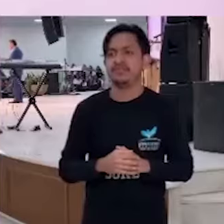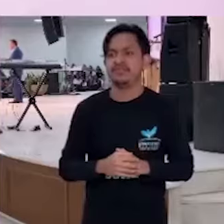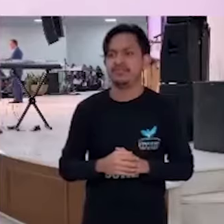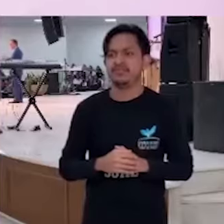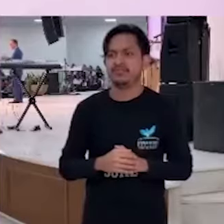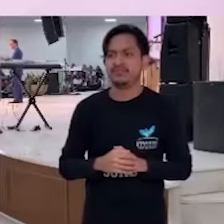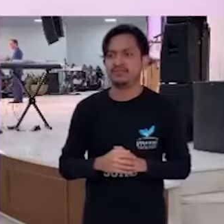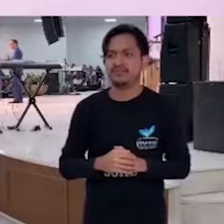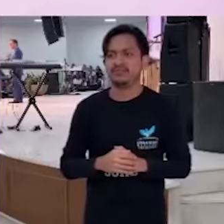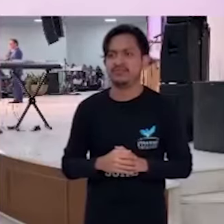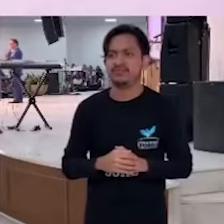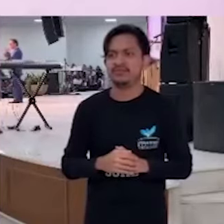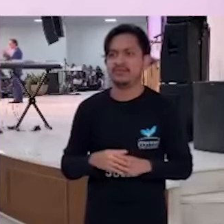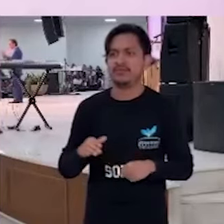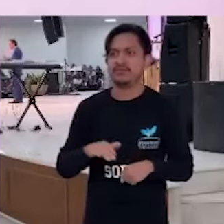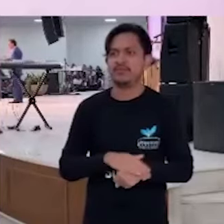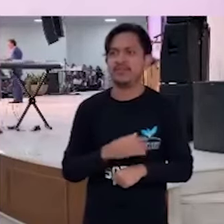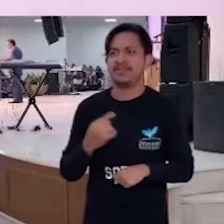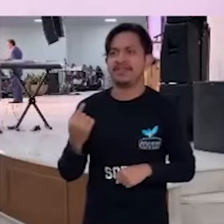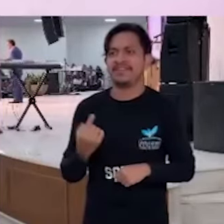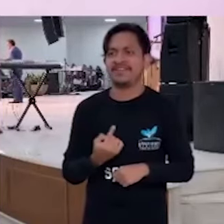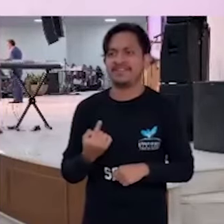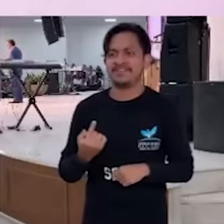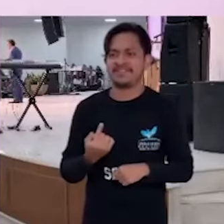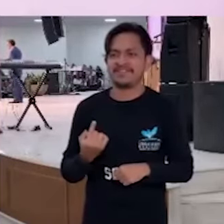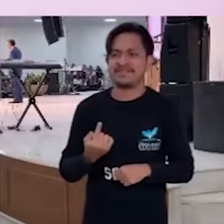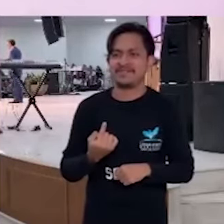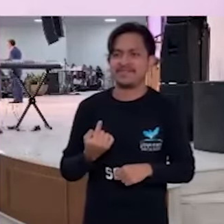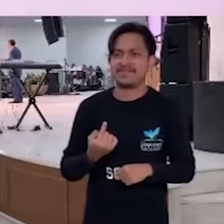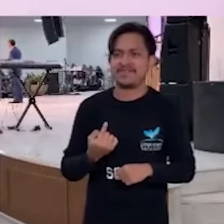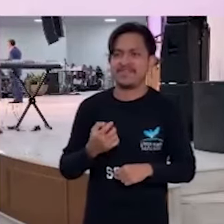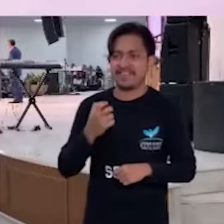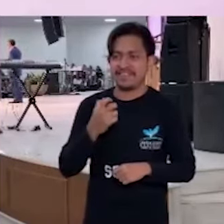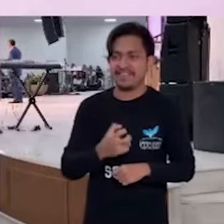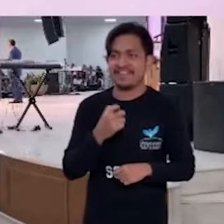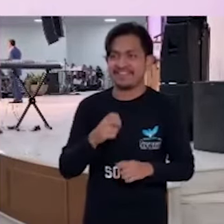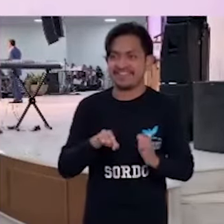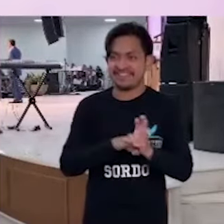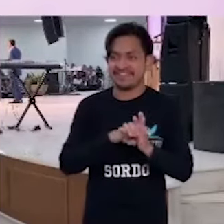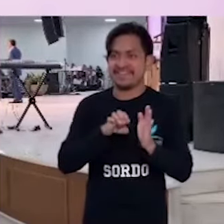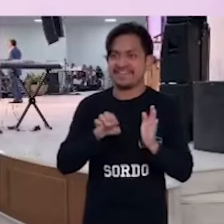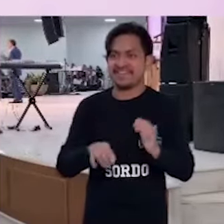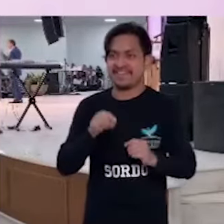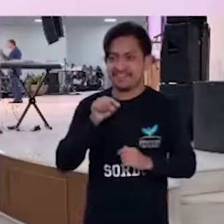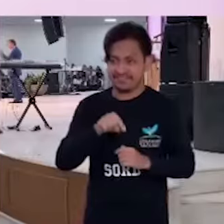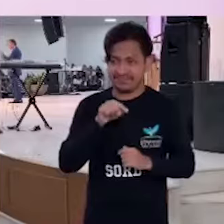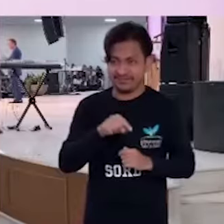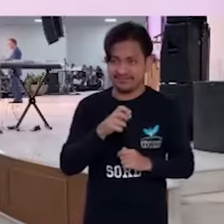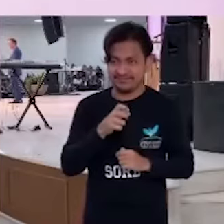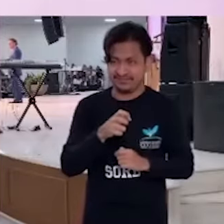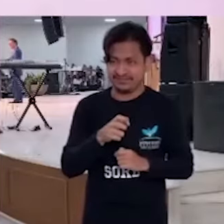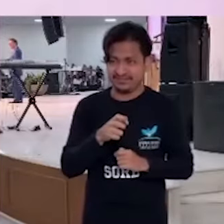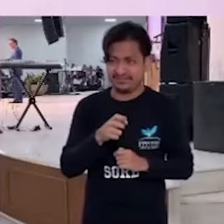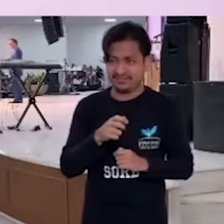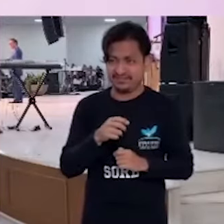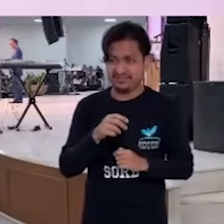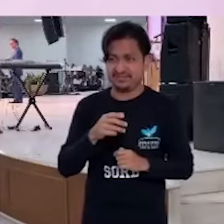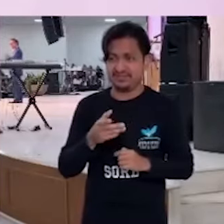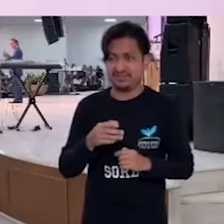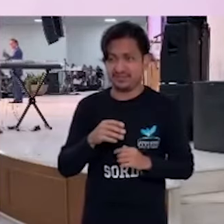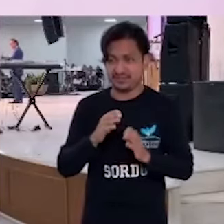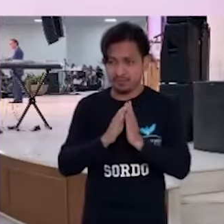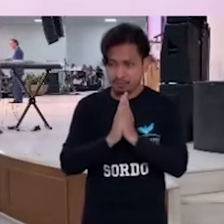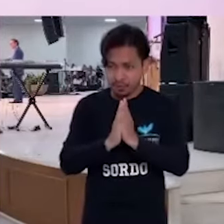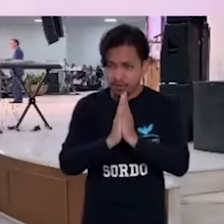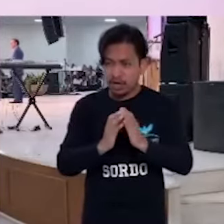mujer en privado, salir con ellas o viajar con ellas, pues va a terminar muy mal. El que cree estar firme, mire bien que no caiga,